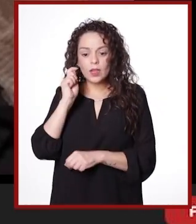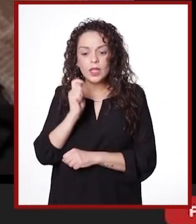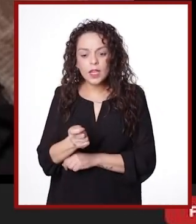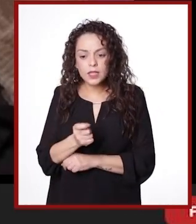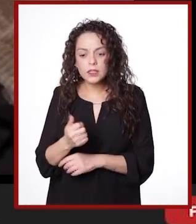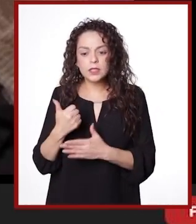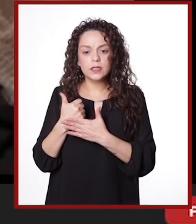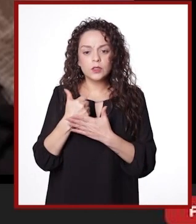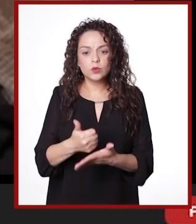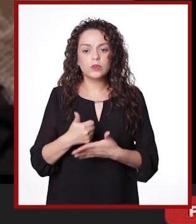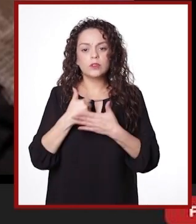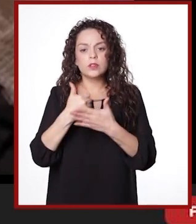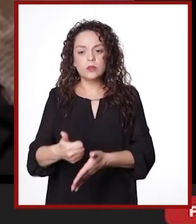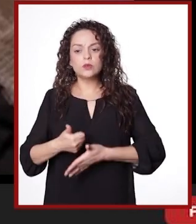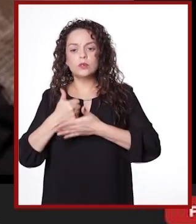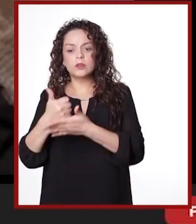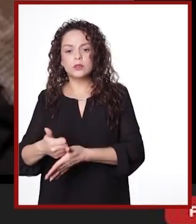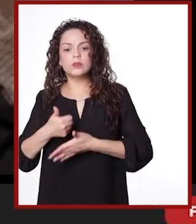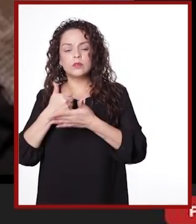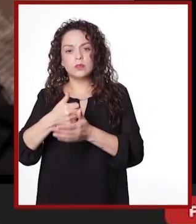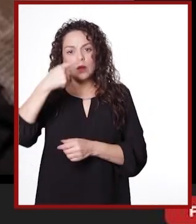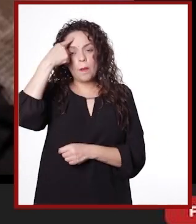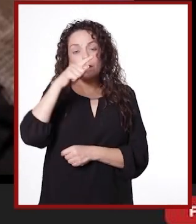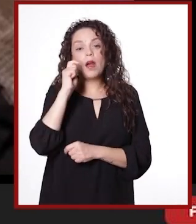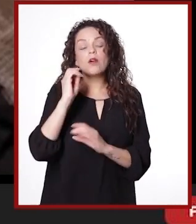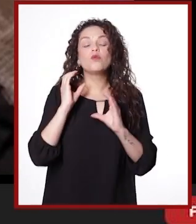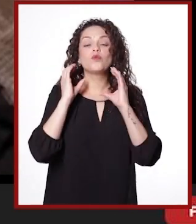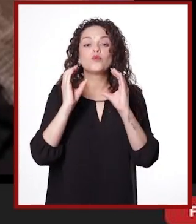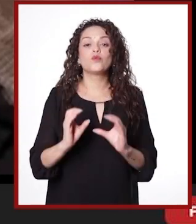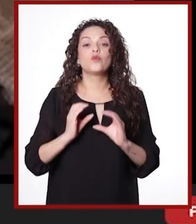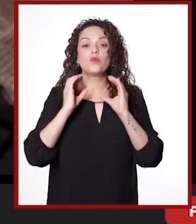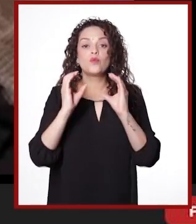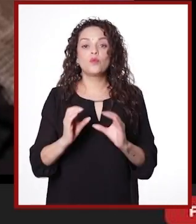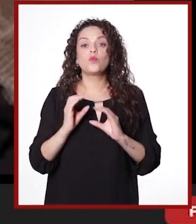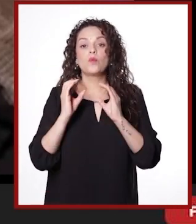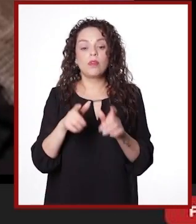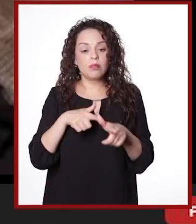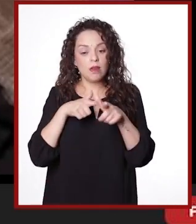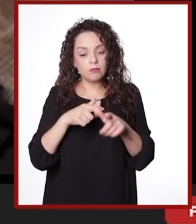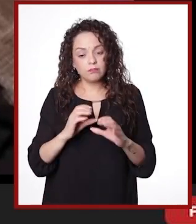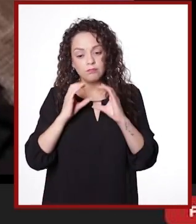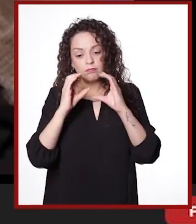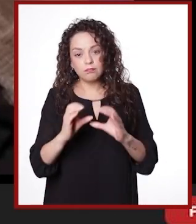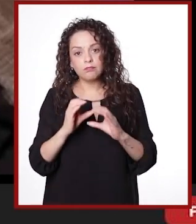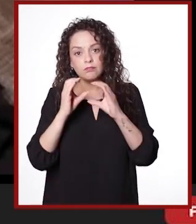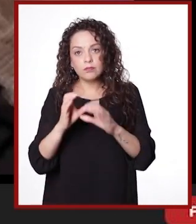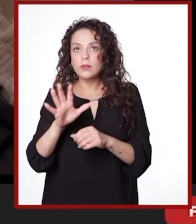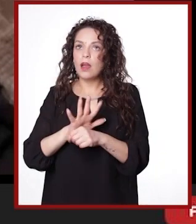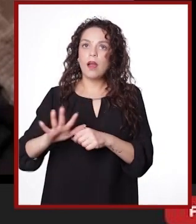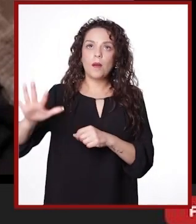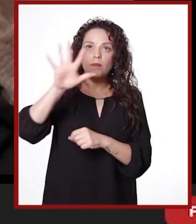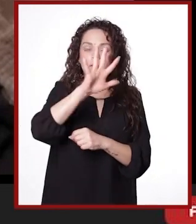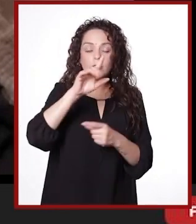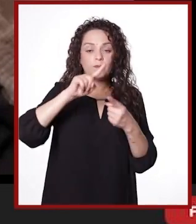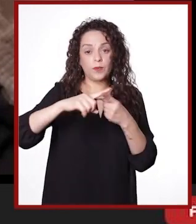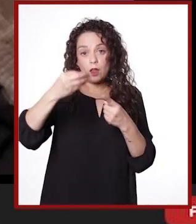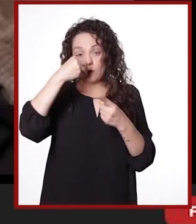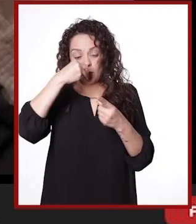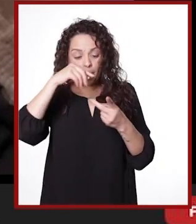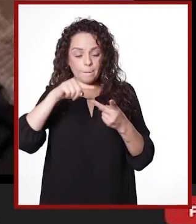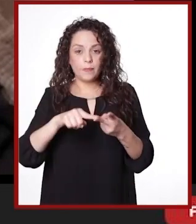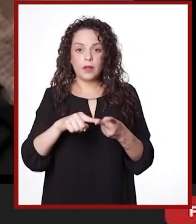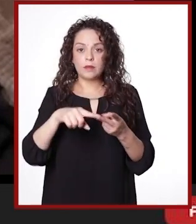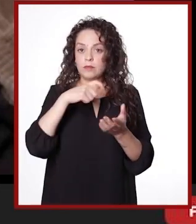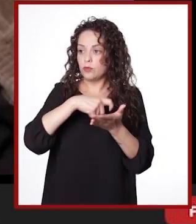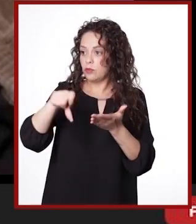orientando nuestras acciones a conservar el ambiente en cuestiones de lo que comemos, en lo que consumimos